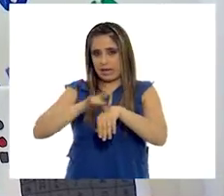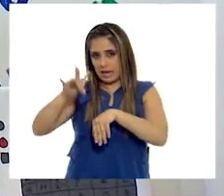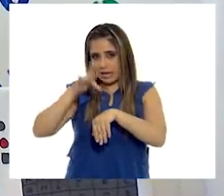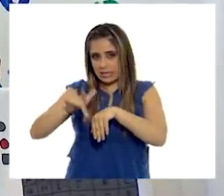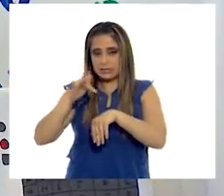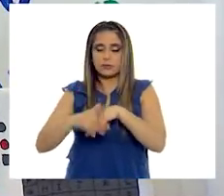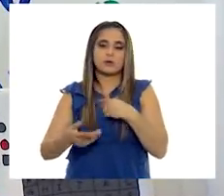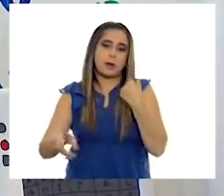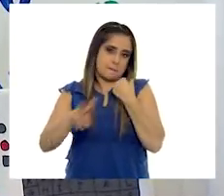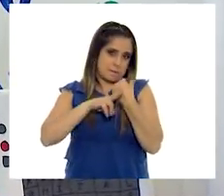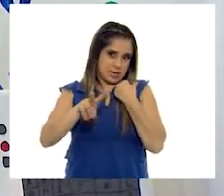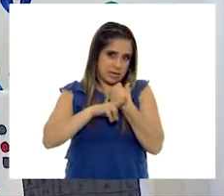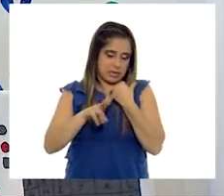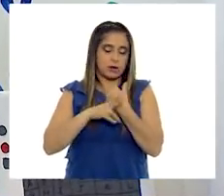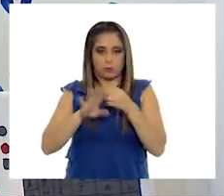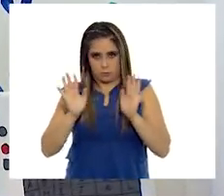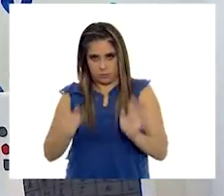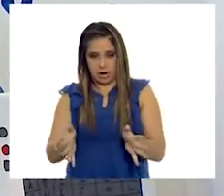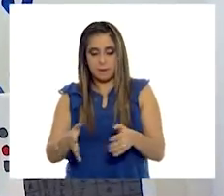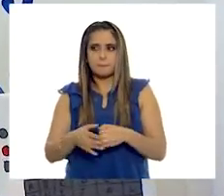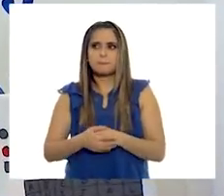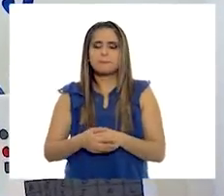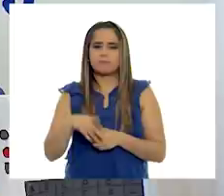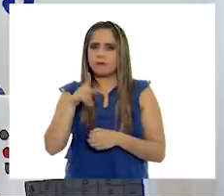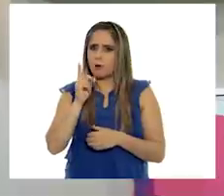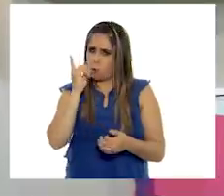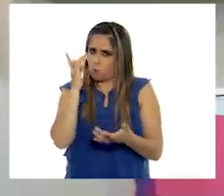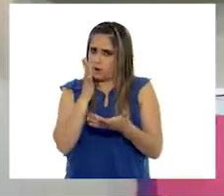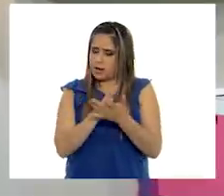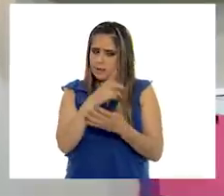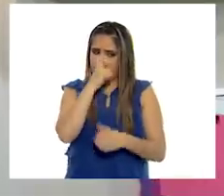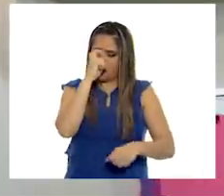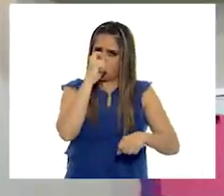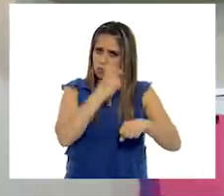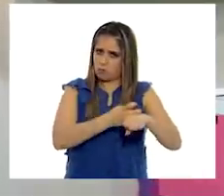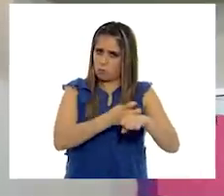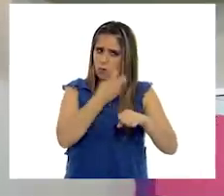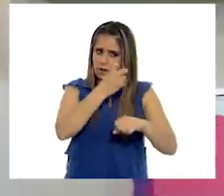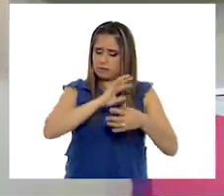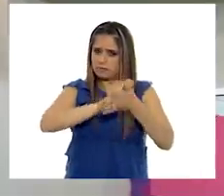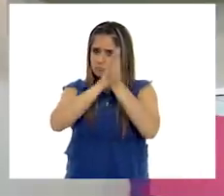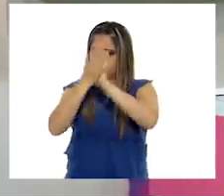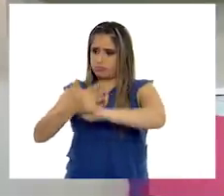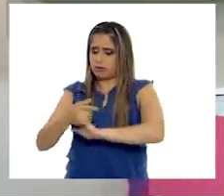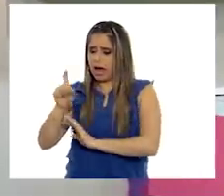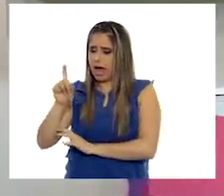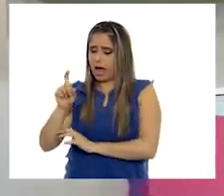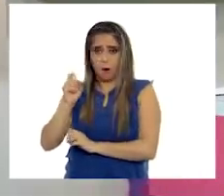el vidrio, pero ¿solamente a los sólidos los afecta ese aumento de temperatura?